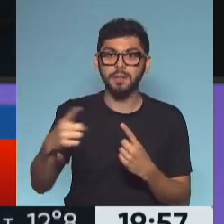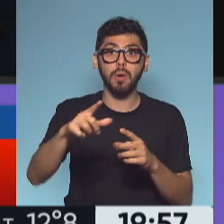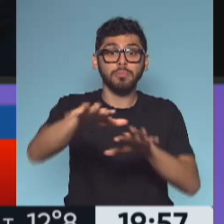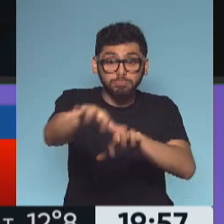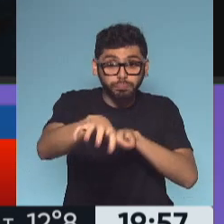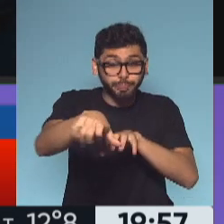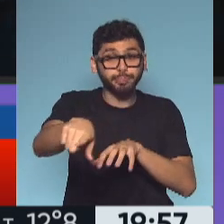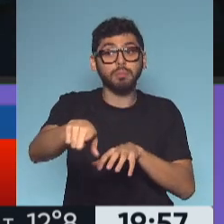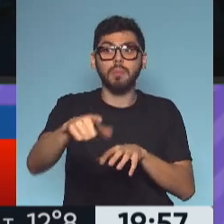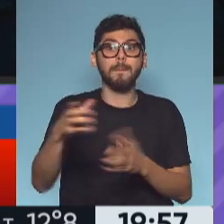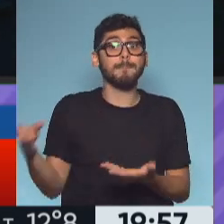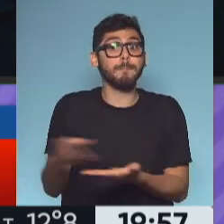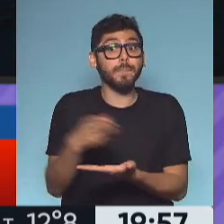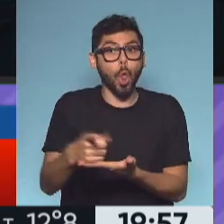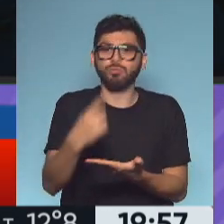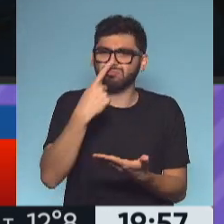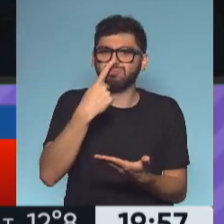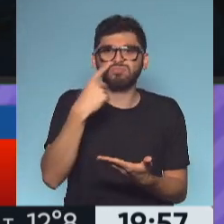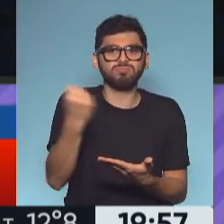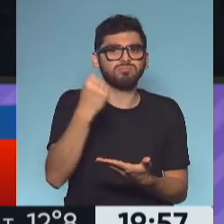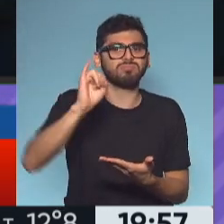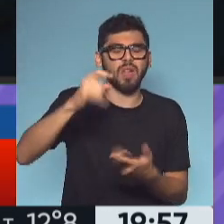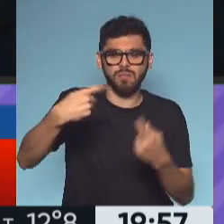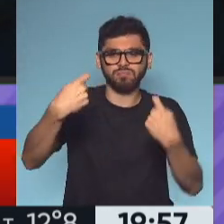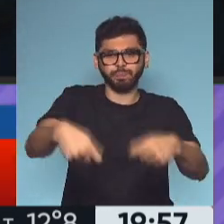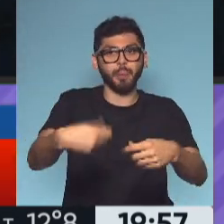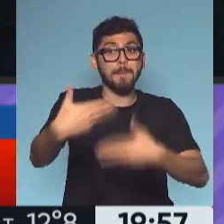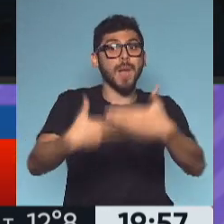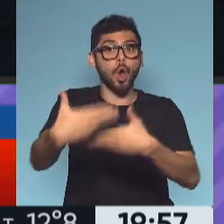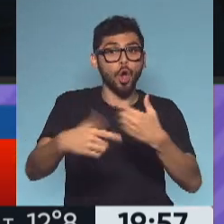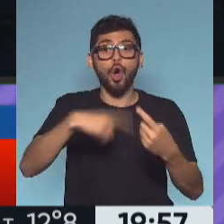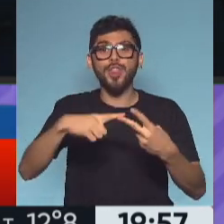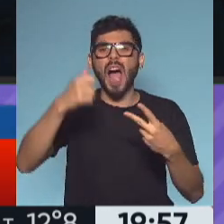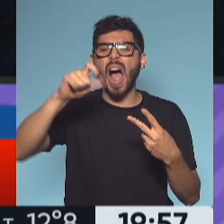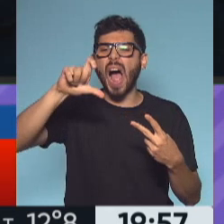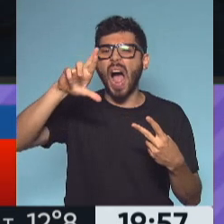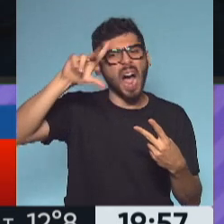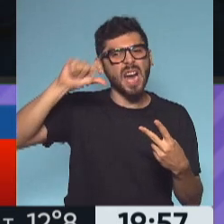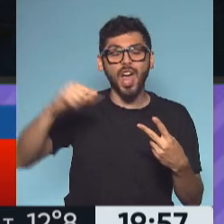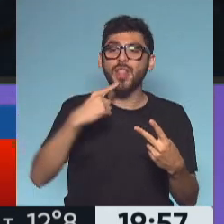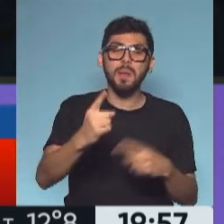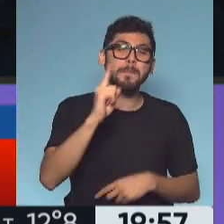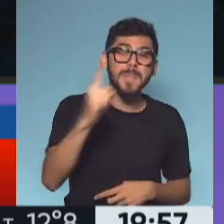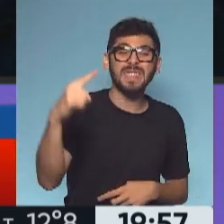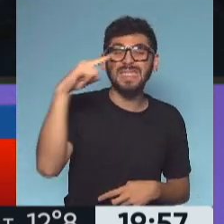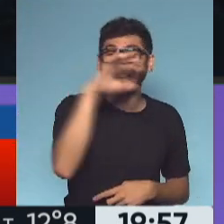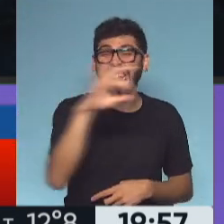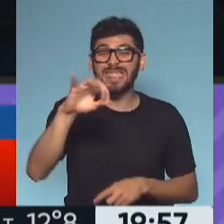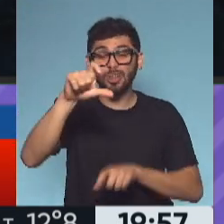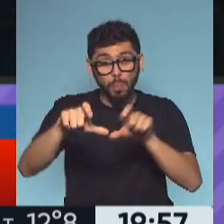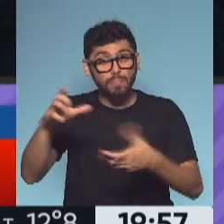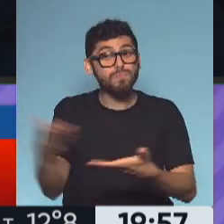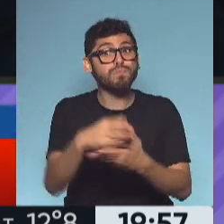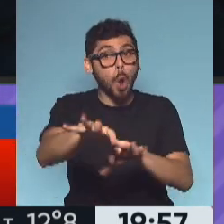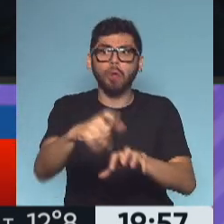productores agropecuarios para seguir invirtiendo, para seguir mejorando. Otra de Acrea sobre casi 1.700 productores, todos manifestaron